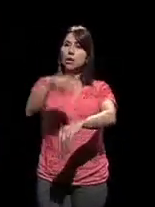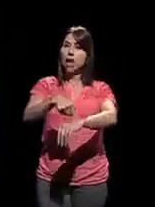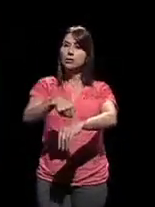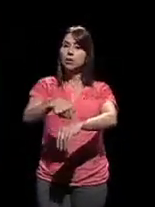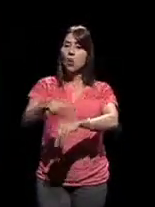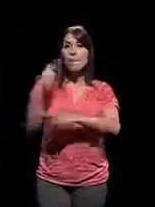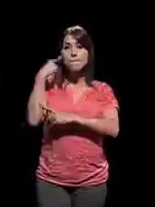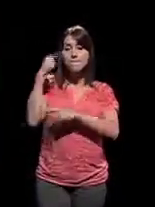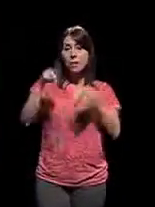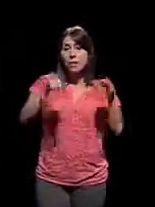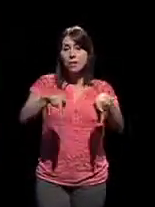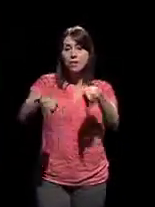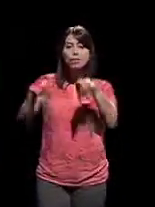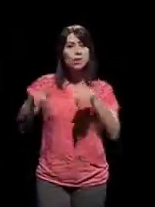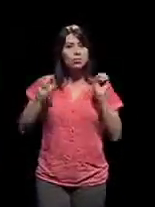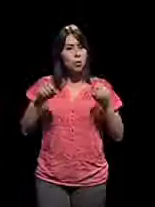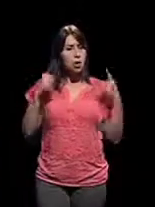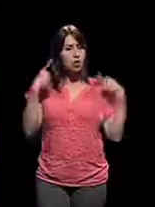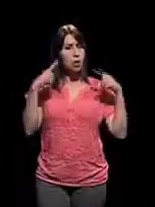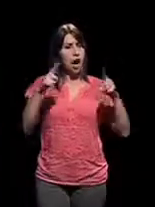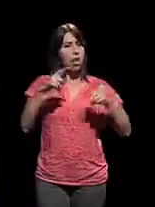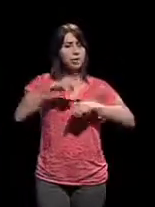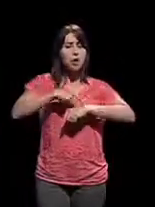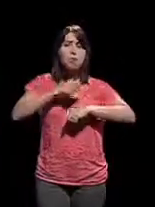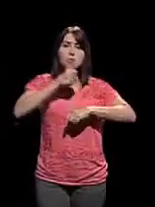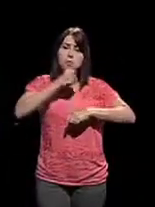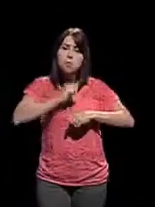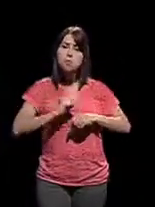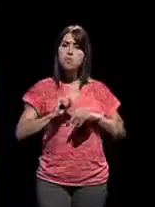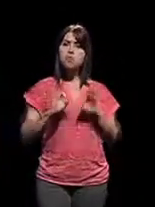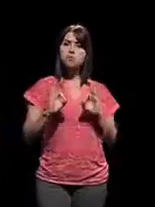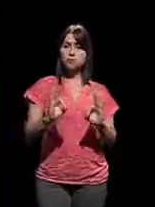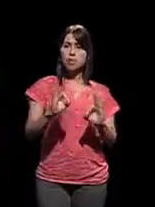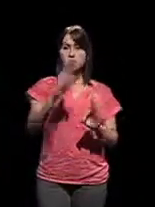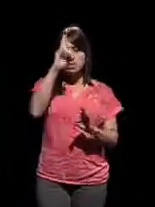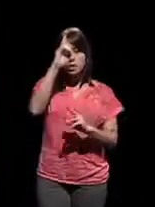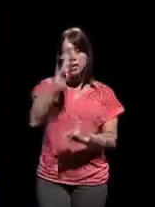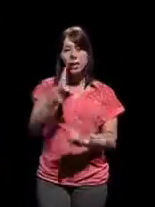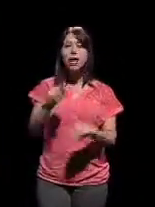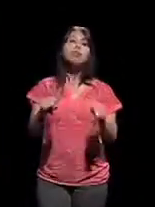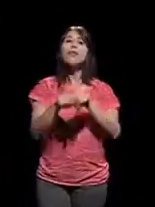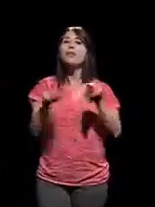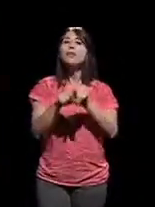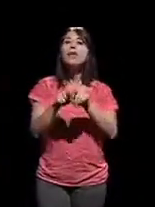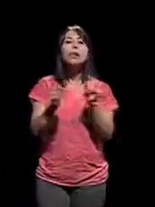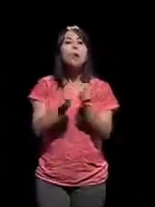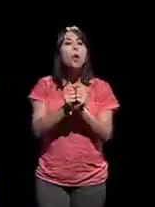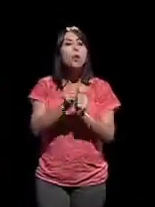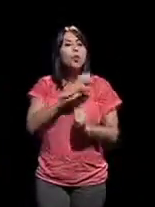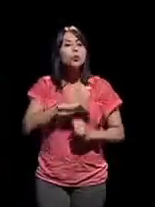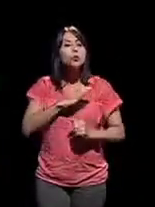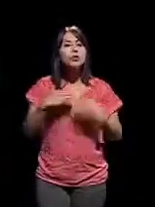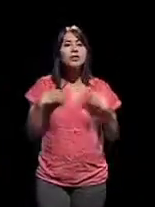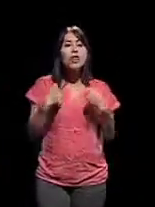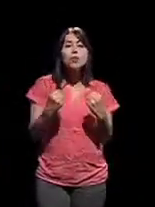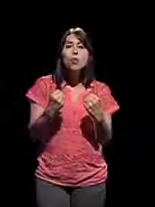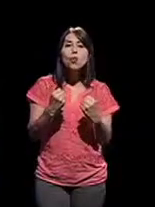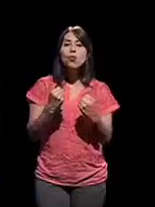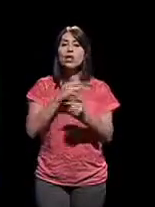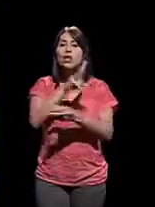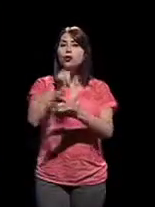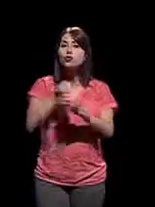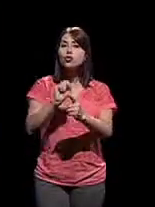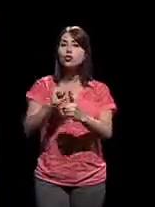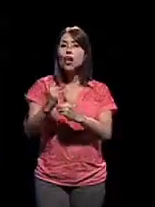personas no solo lleguen a una adultez mayor mucho más digna, digamos, sino que también sea en todas las condiciones de salud, en todas las condiciones de